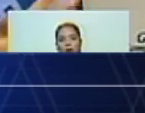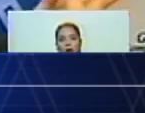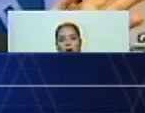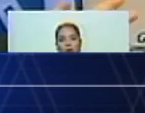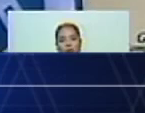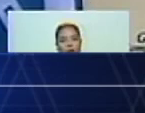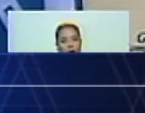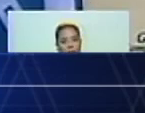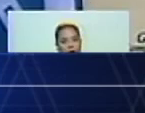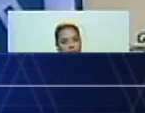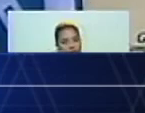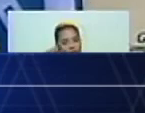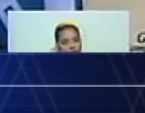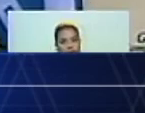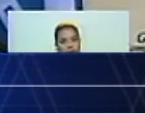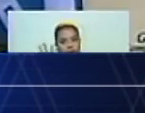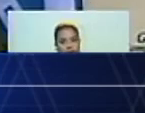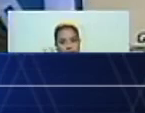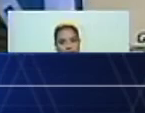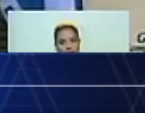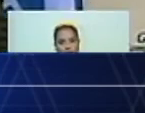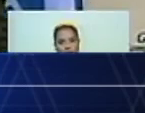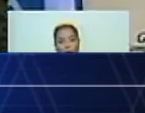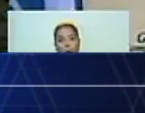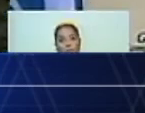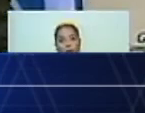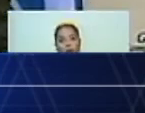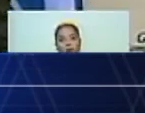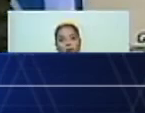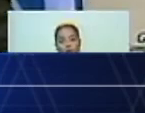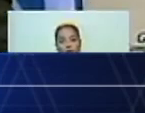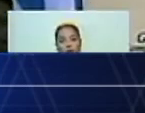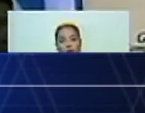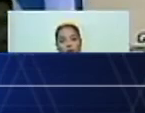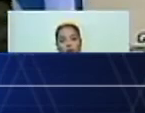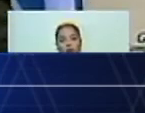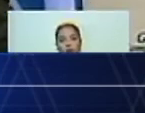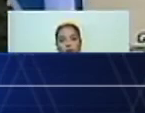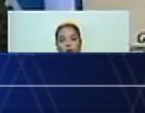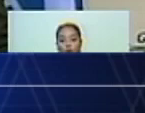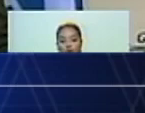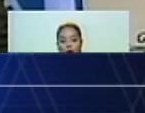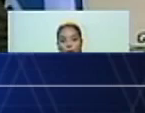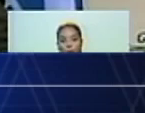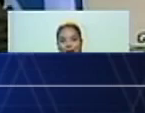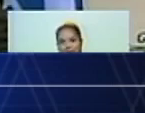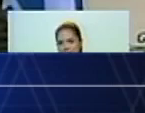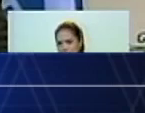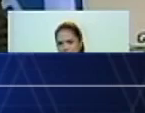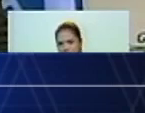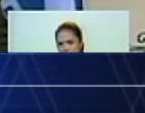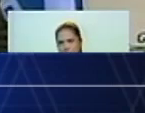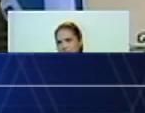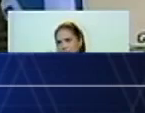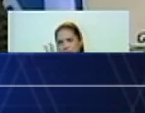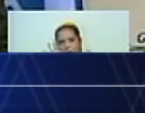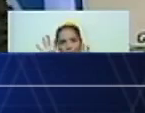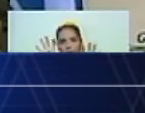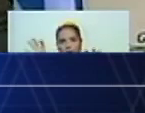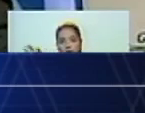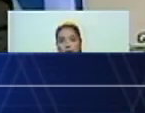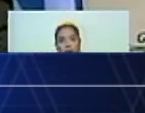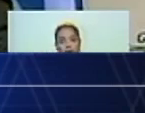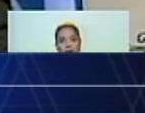mafia transnacional, porque crearon una fundación y una compañía anónima en el exterior que